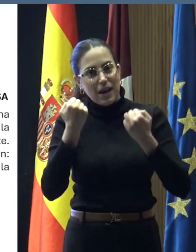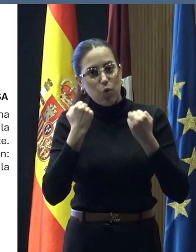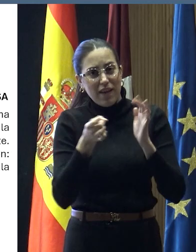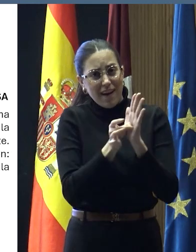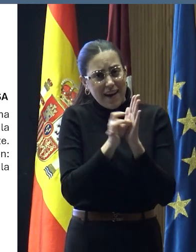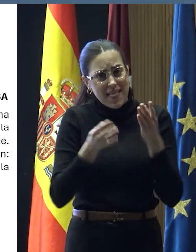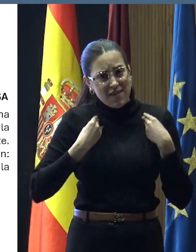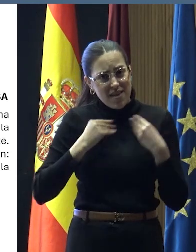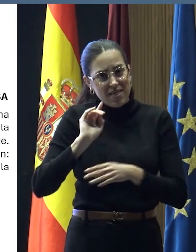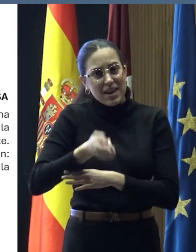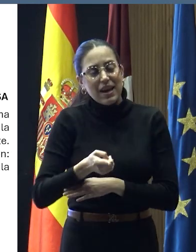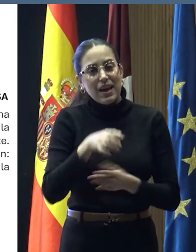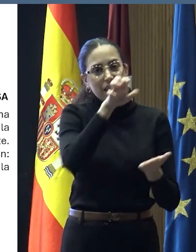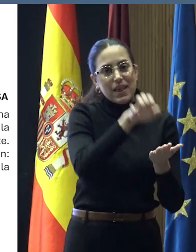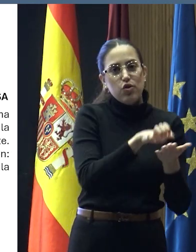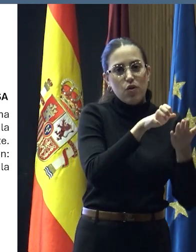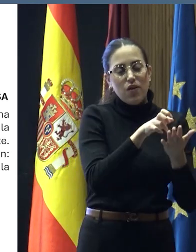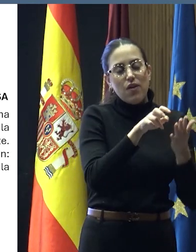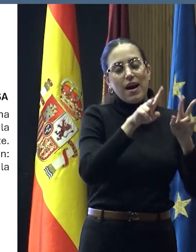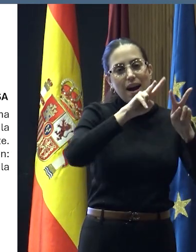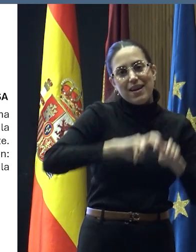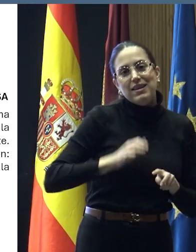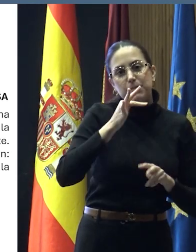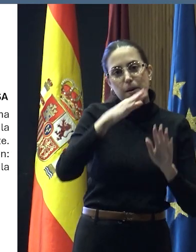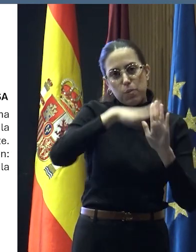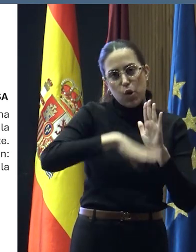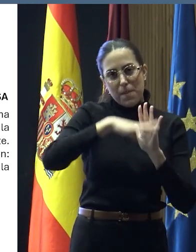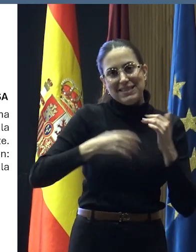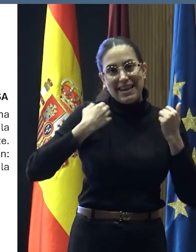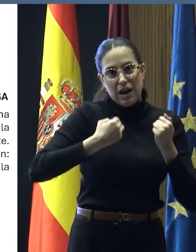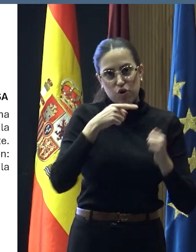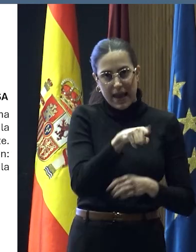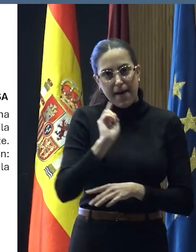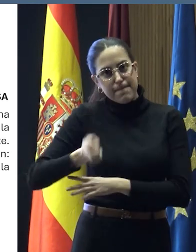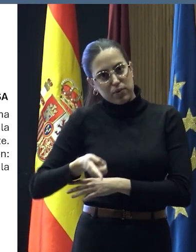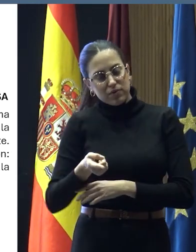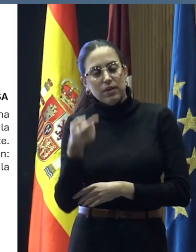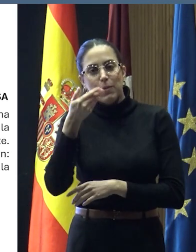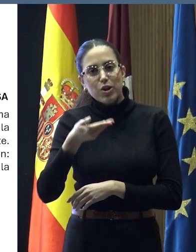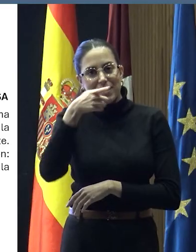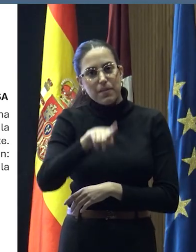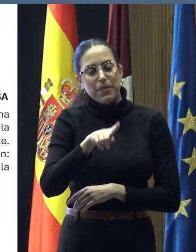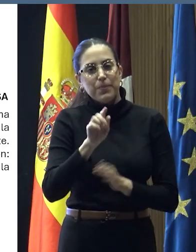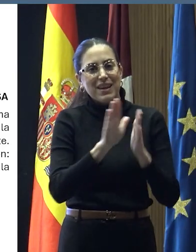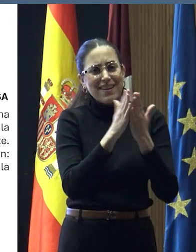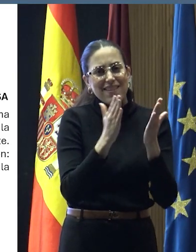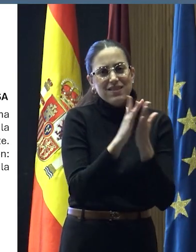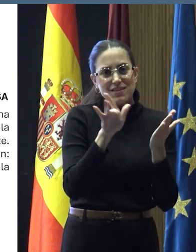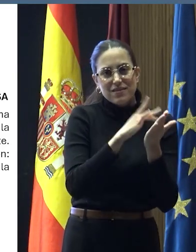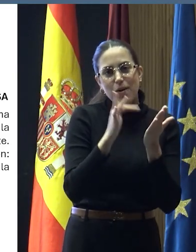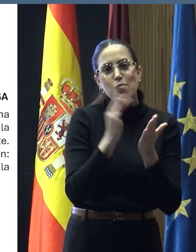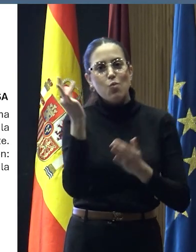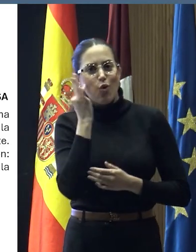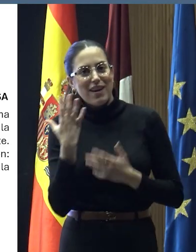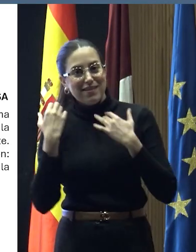el Centro de Análisis y Programas Sanitarios. Es muy importante. Tiene también una revista de Mujer y Salud,